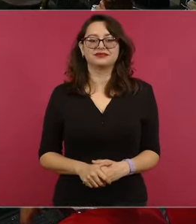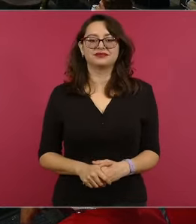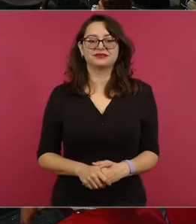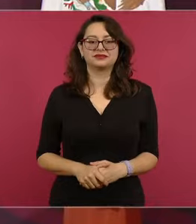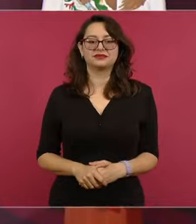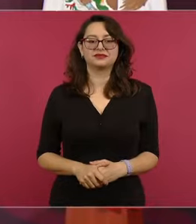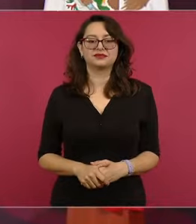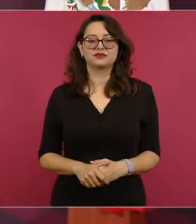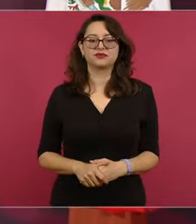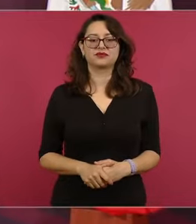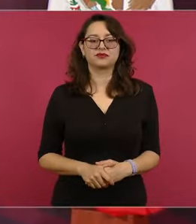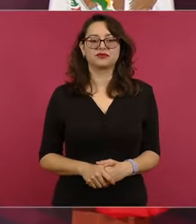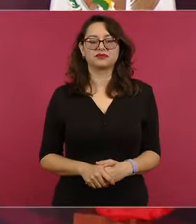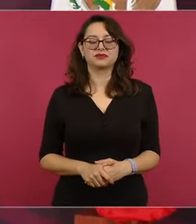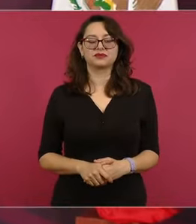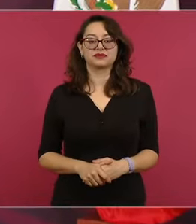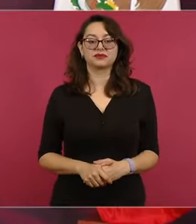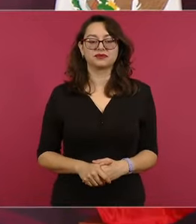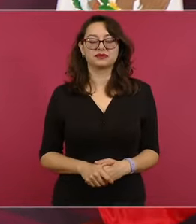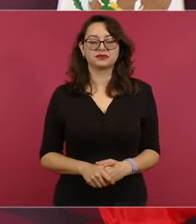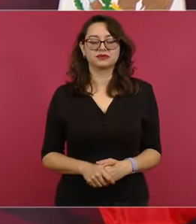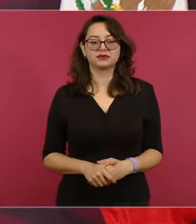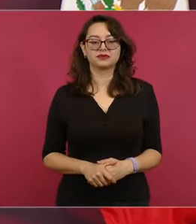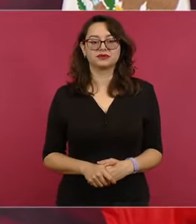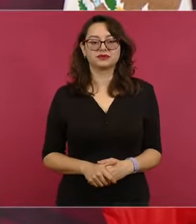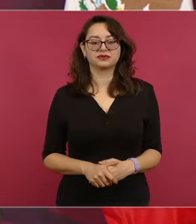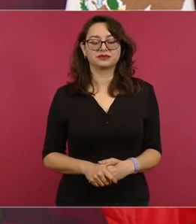Sí, pero